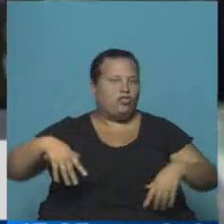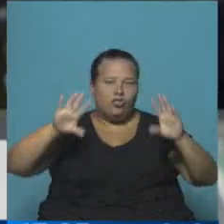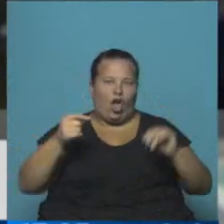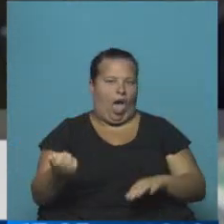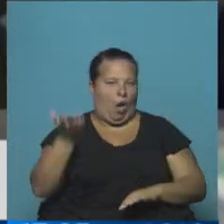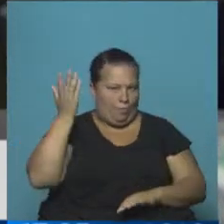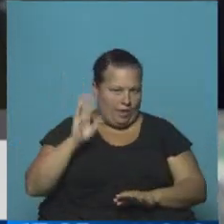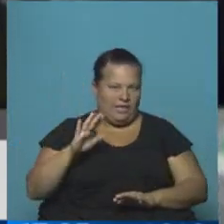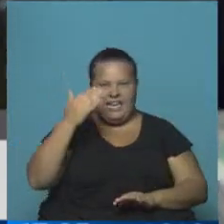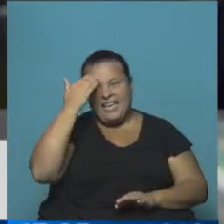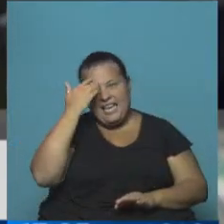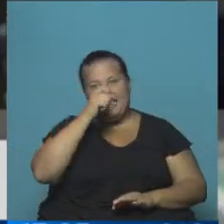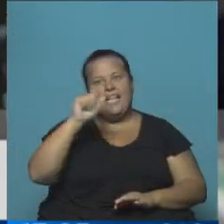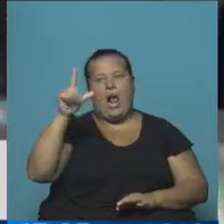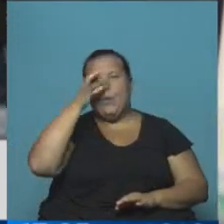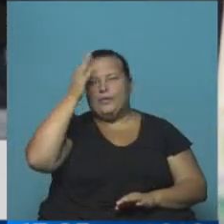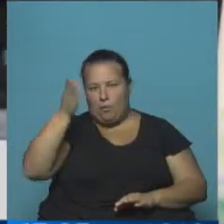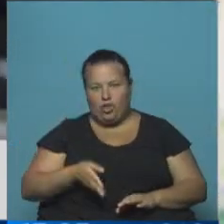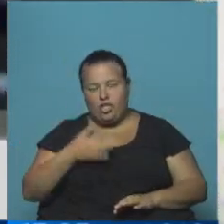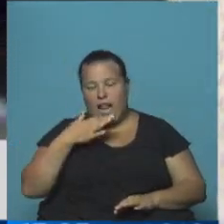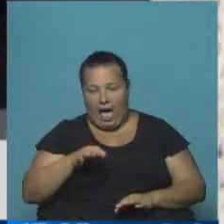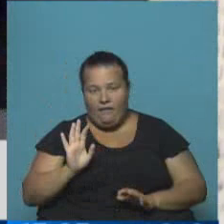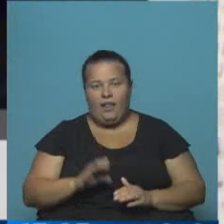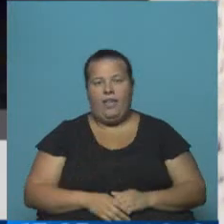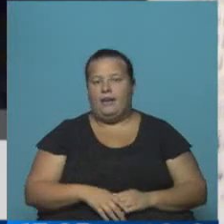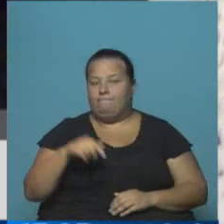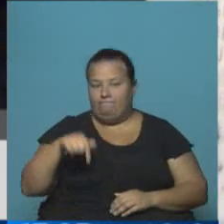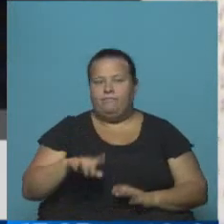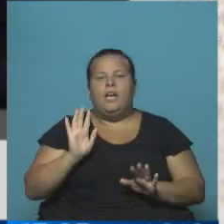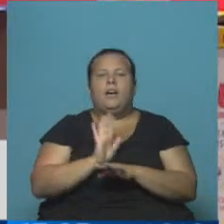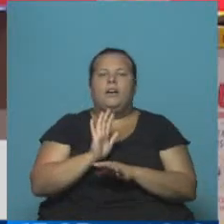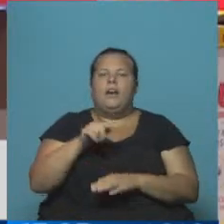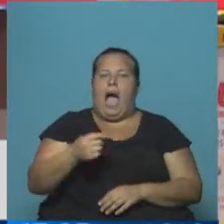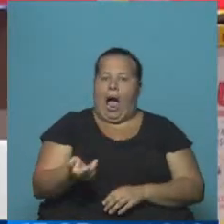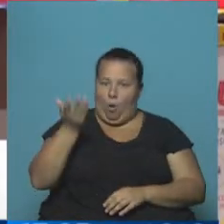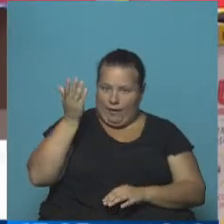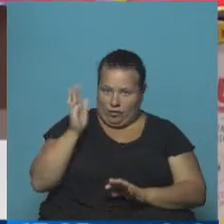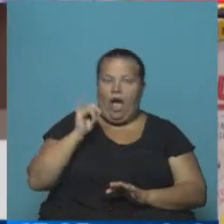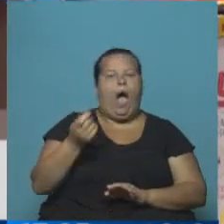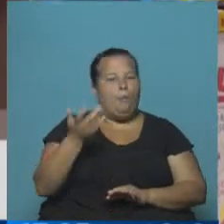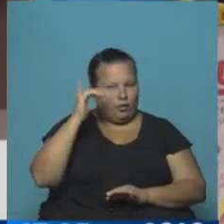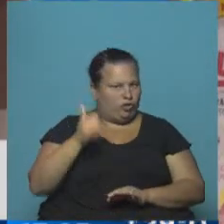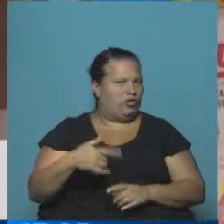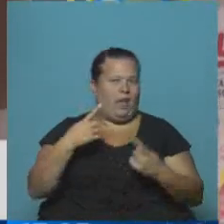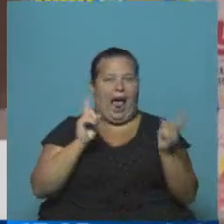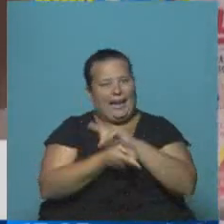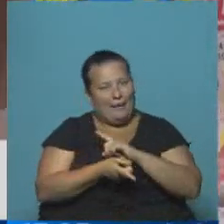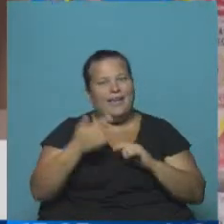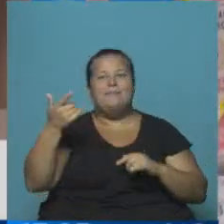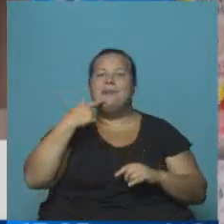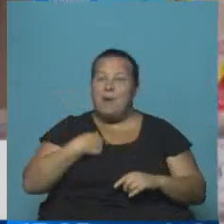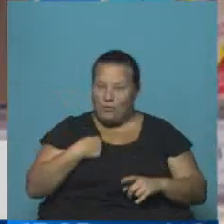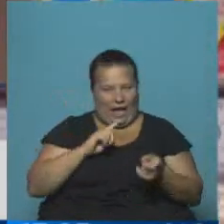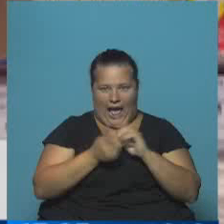todo un 15 a un 20% la verdad que acá o sea estamos hablando de aumentos de aumentos y todo lo contrario de lo que me